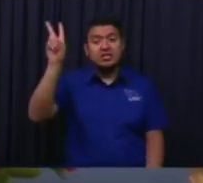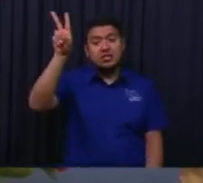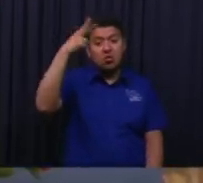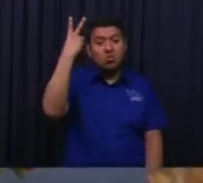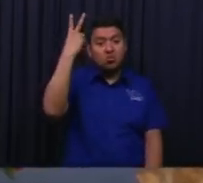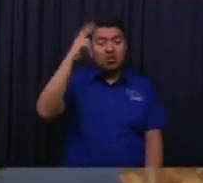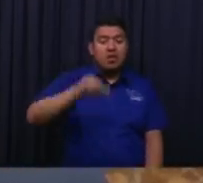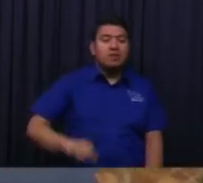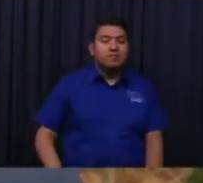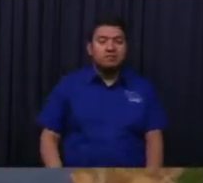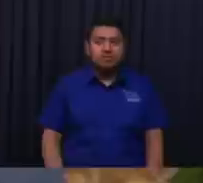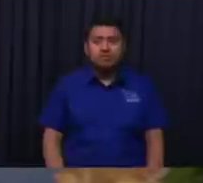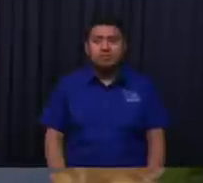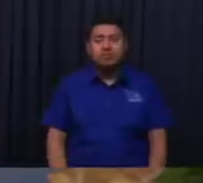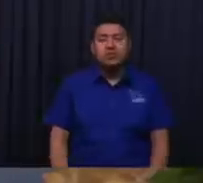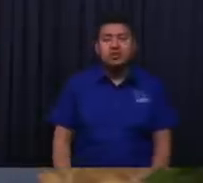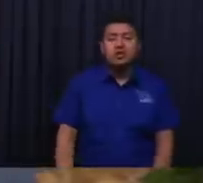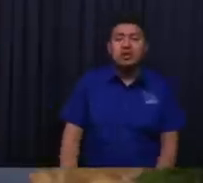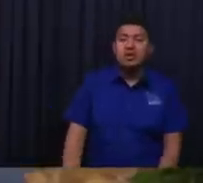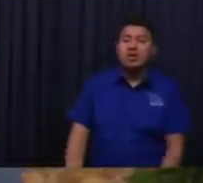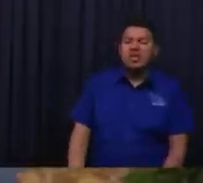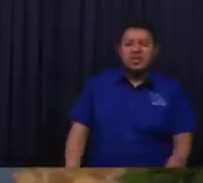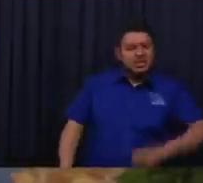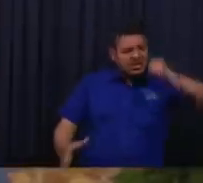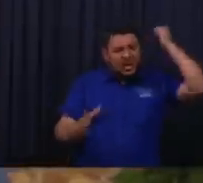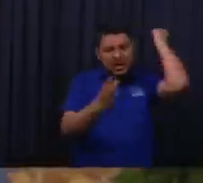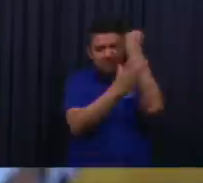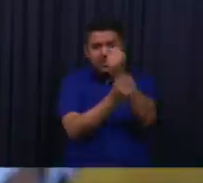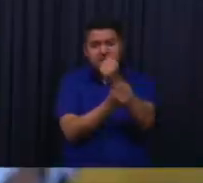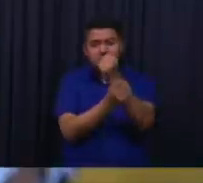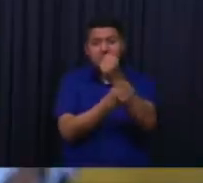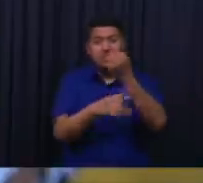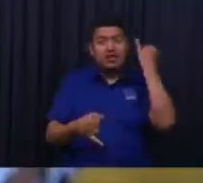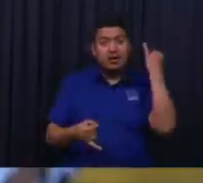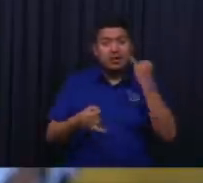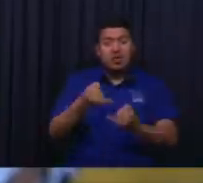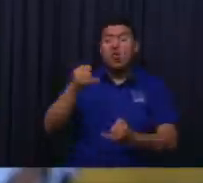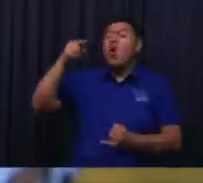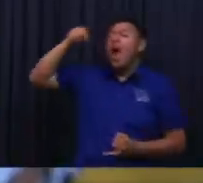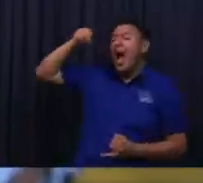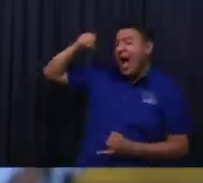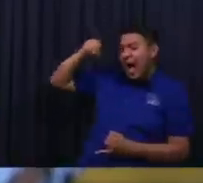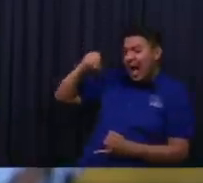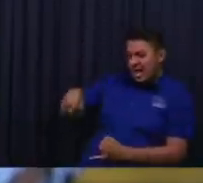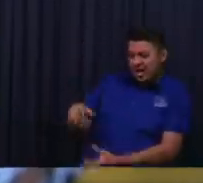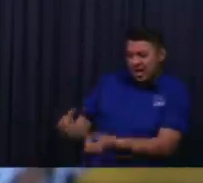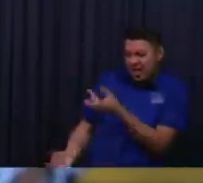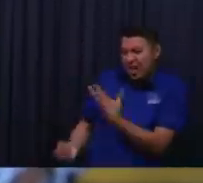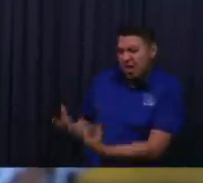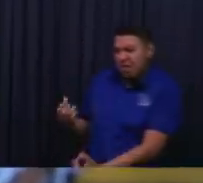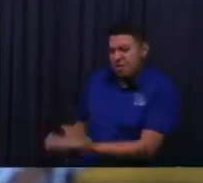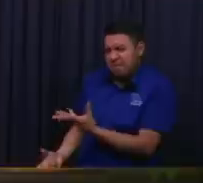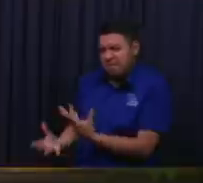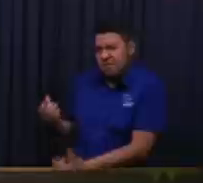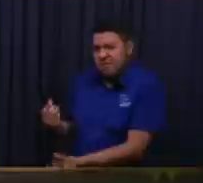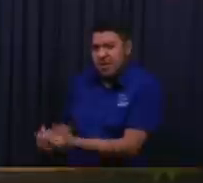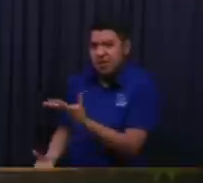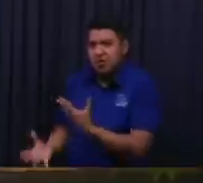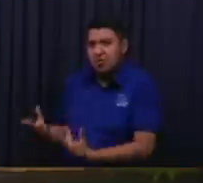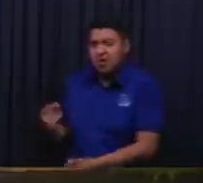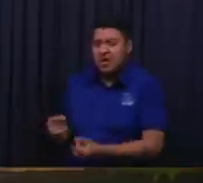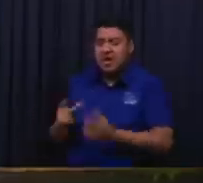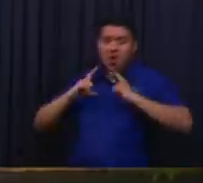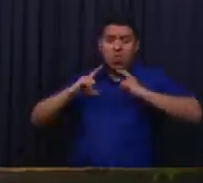El sacrificio se consumó allá en el infierno. Y ahí él se consumió todo su